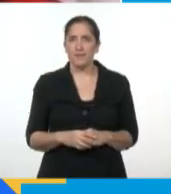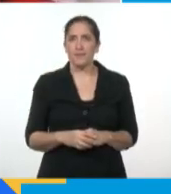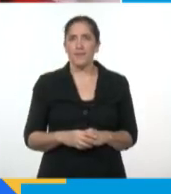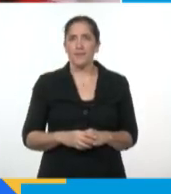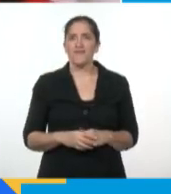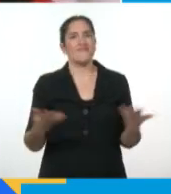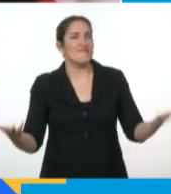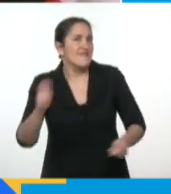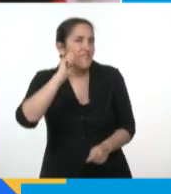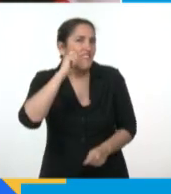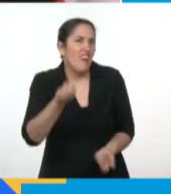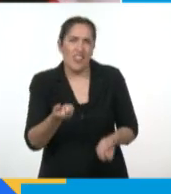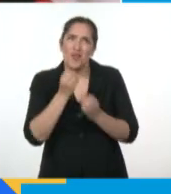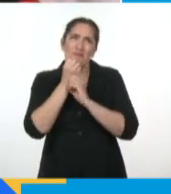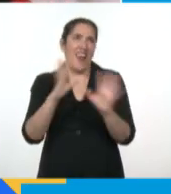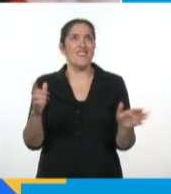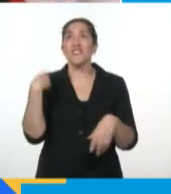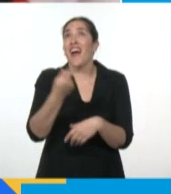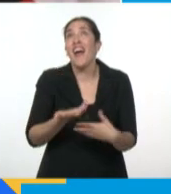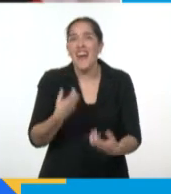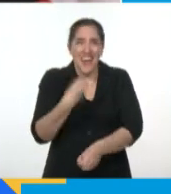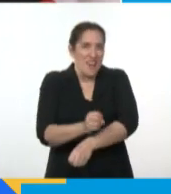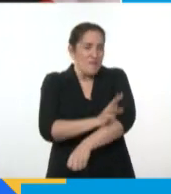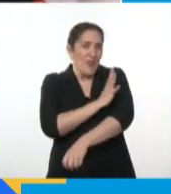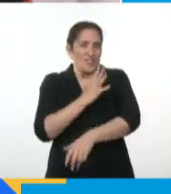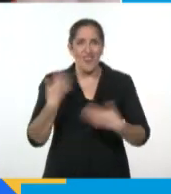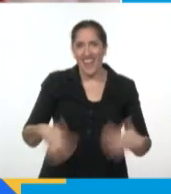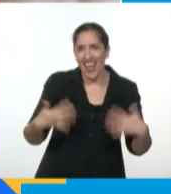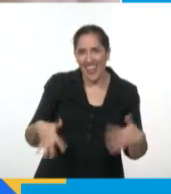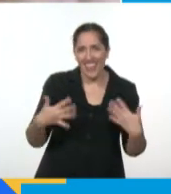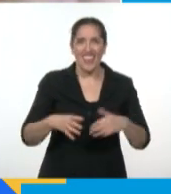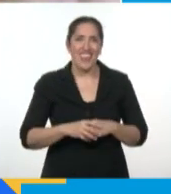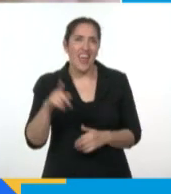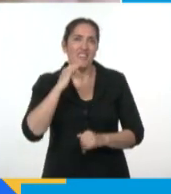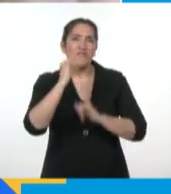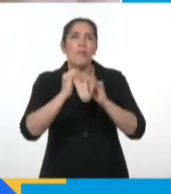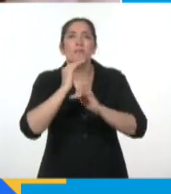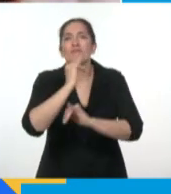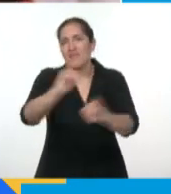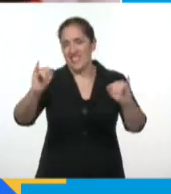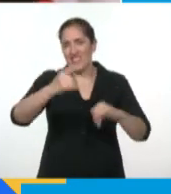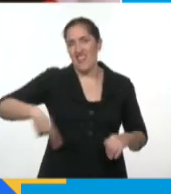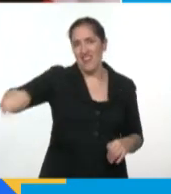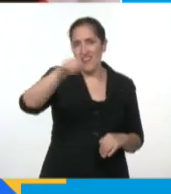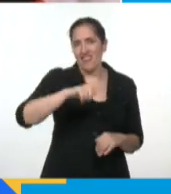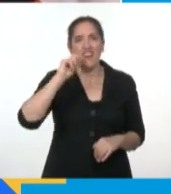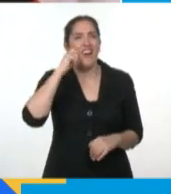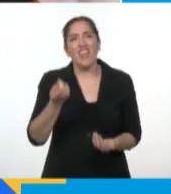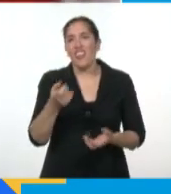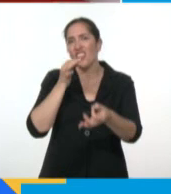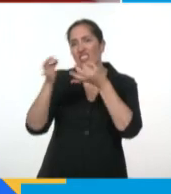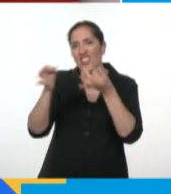libertad. Qué lindo, Dora, maravilloso. Estamos emocionadas las dos acá con tu mensaje. Muchísimas gracias, Dora, por este rato para